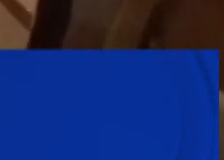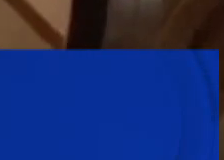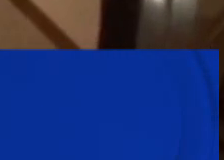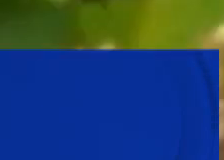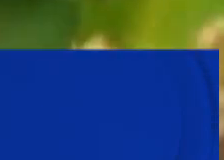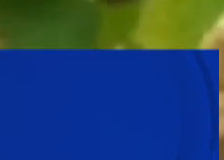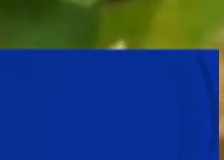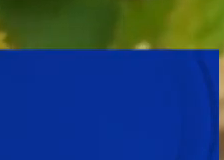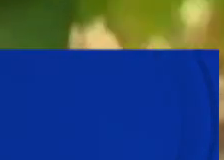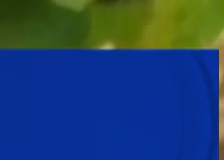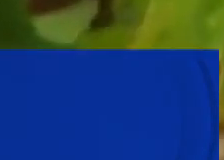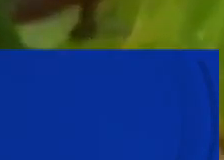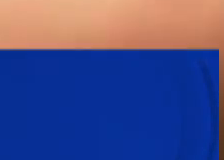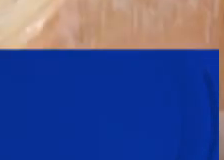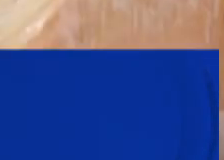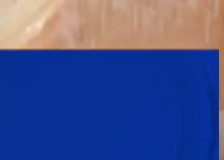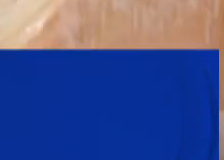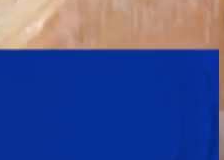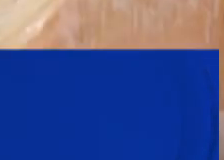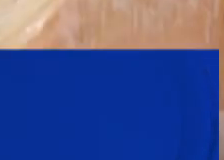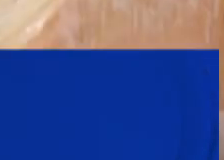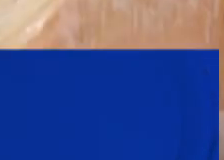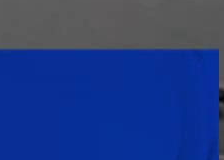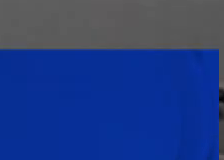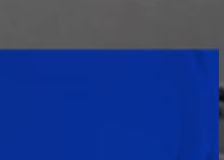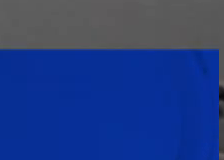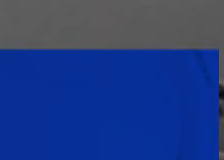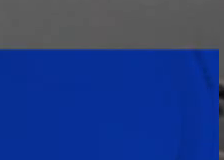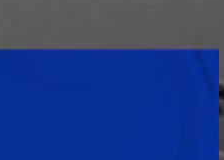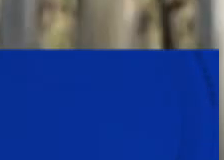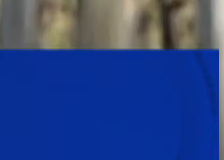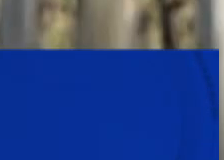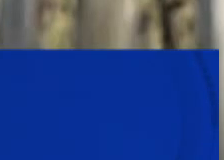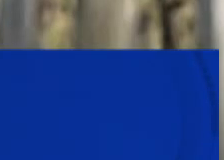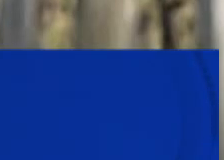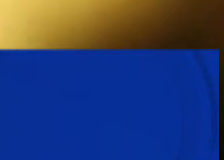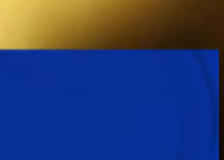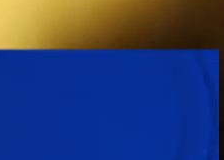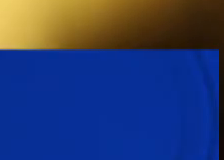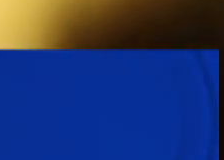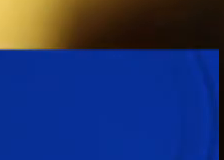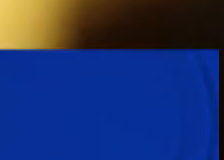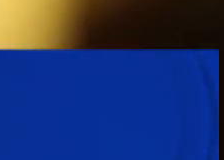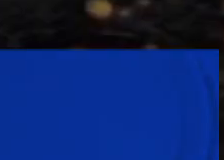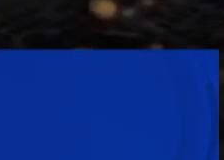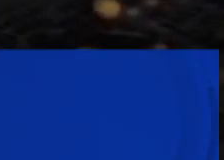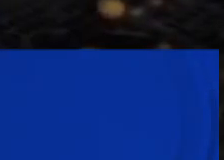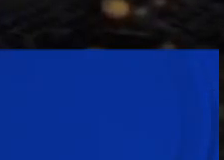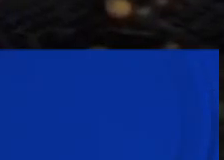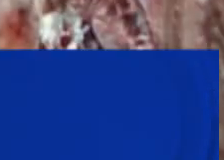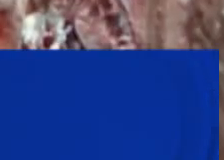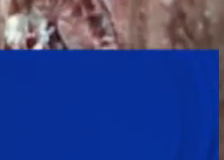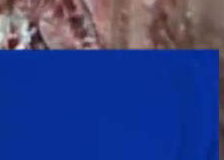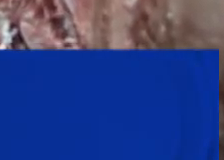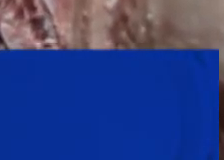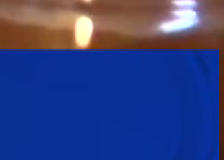sudamericano ofrece todo esto y más. Europa espera exportar bienes como automóviles, maquinarias, vinos y licores a los países del Mercosur e